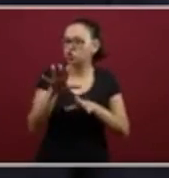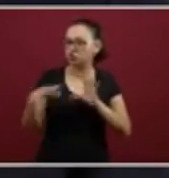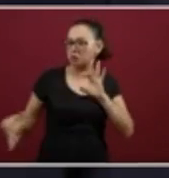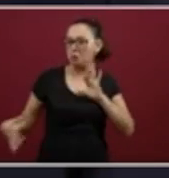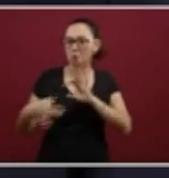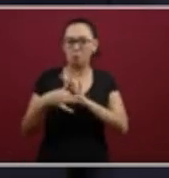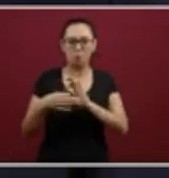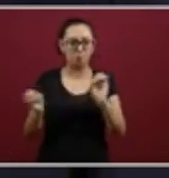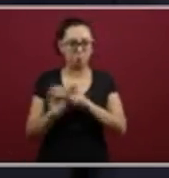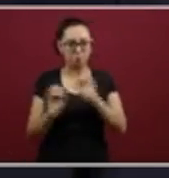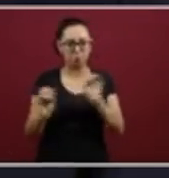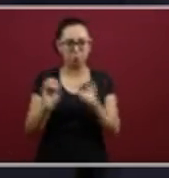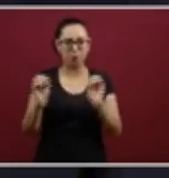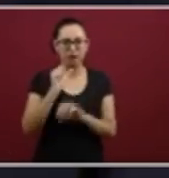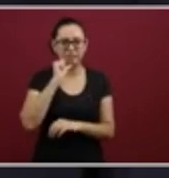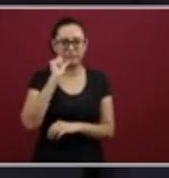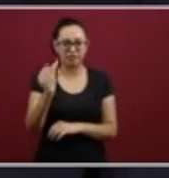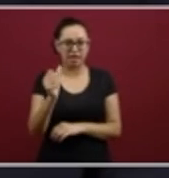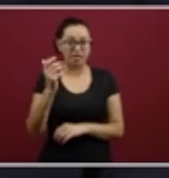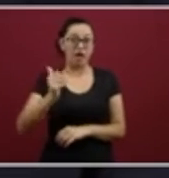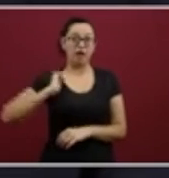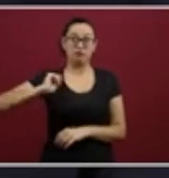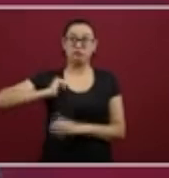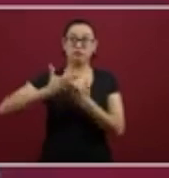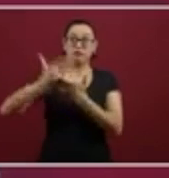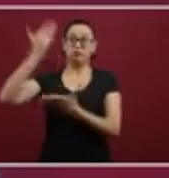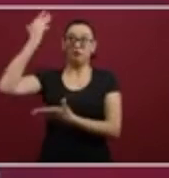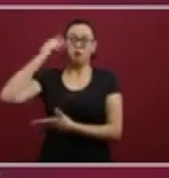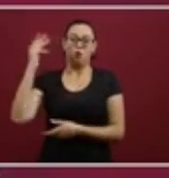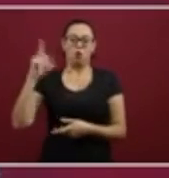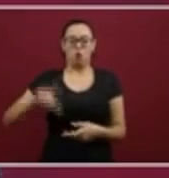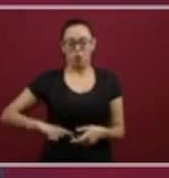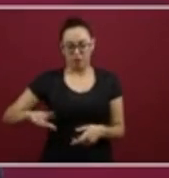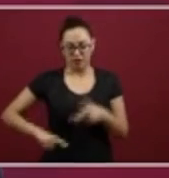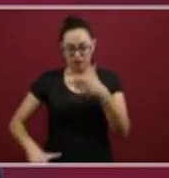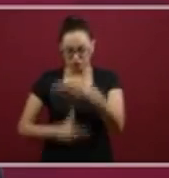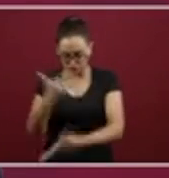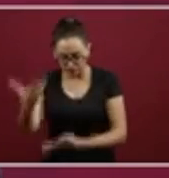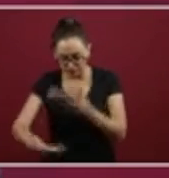decía a los servidores públicos que